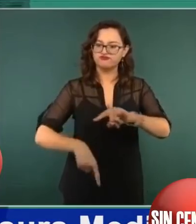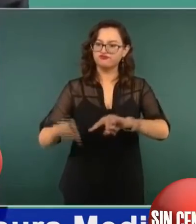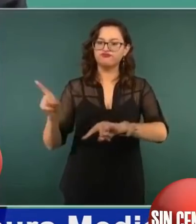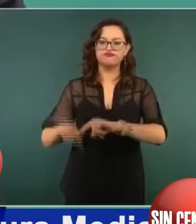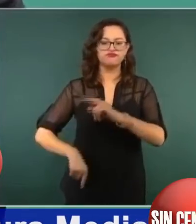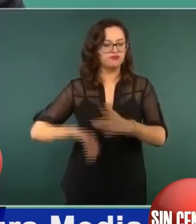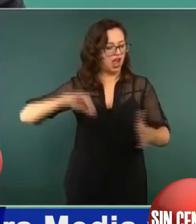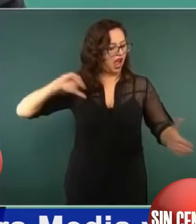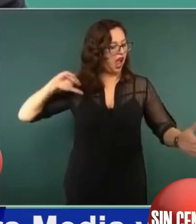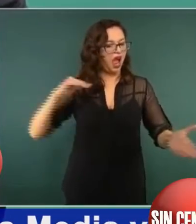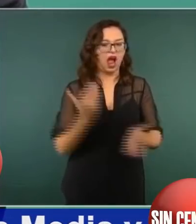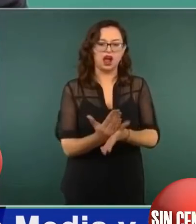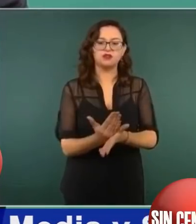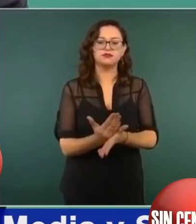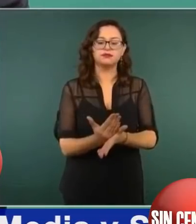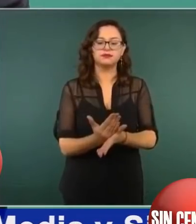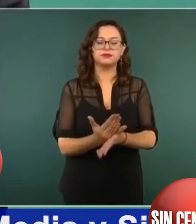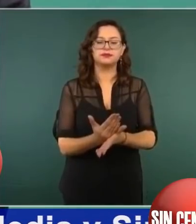acabar.